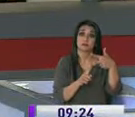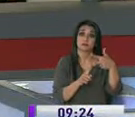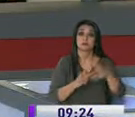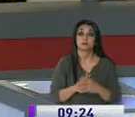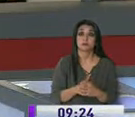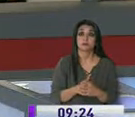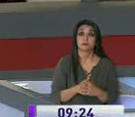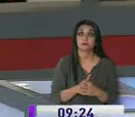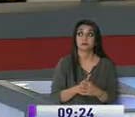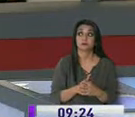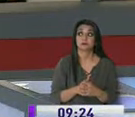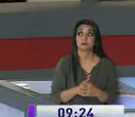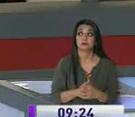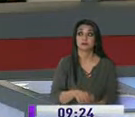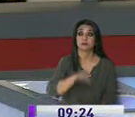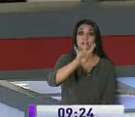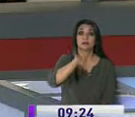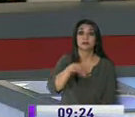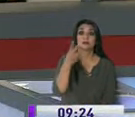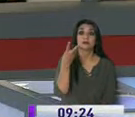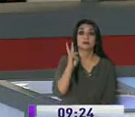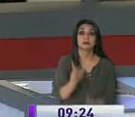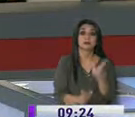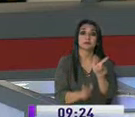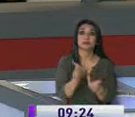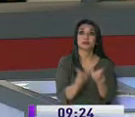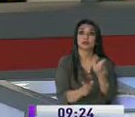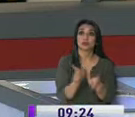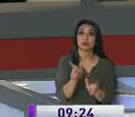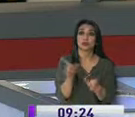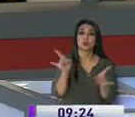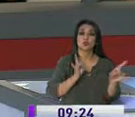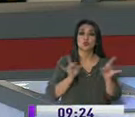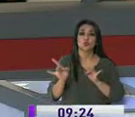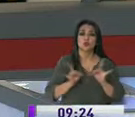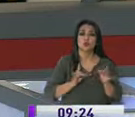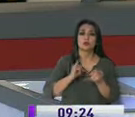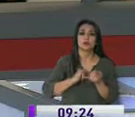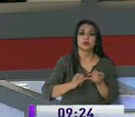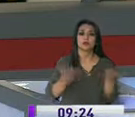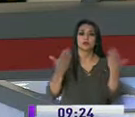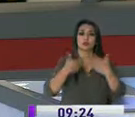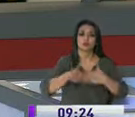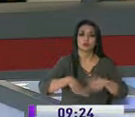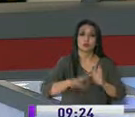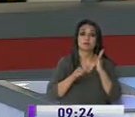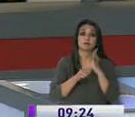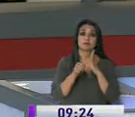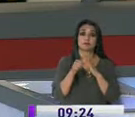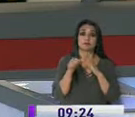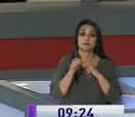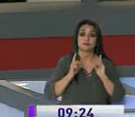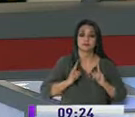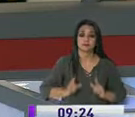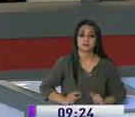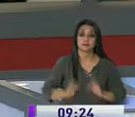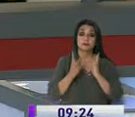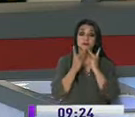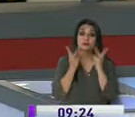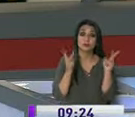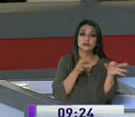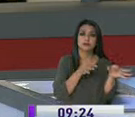Esto mientras que 716 personas que se encuentran contagiadas del virus. El Ministerio de Salud Pública indicó